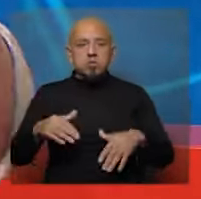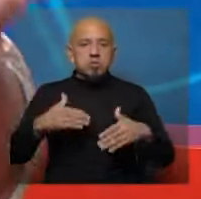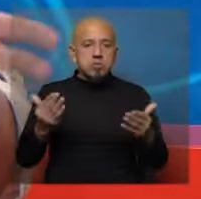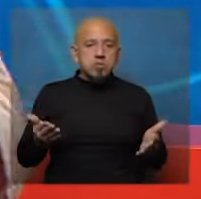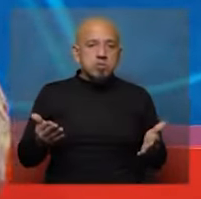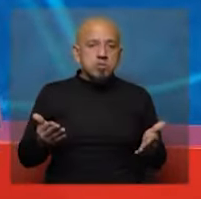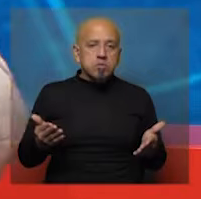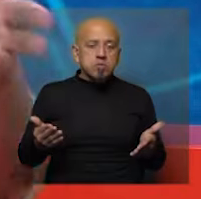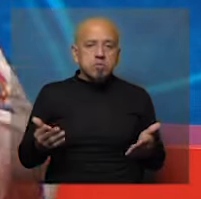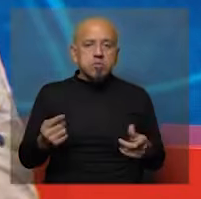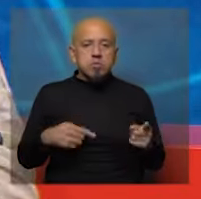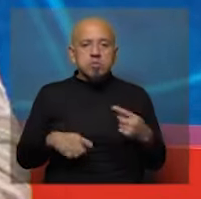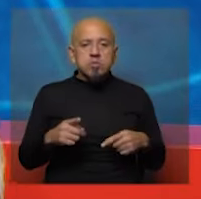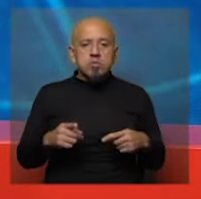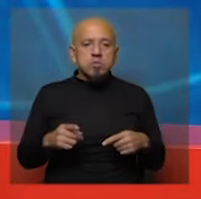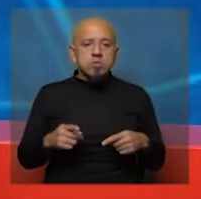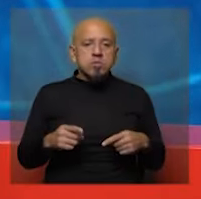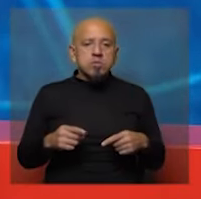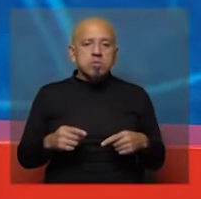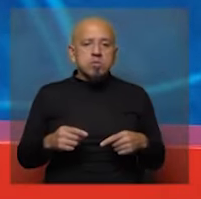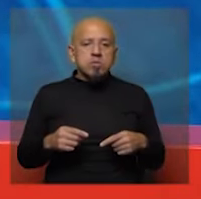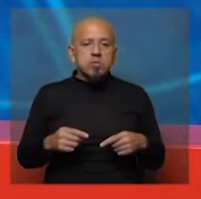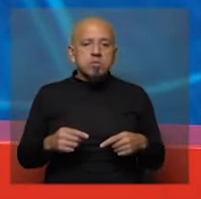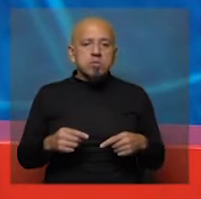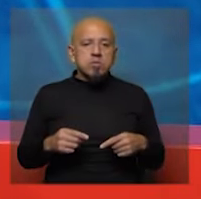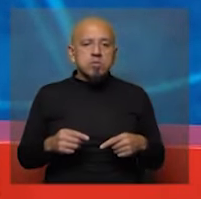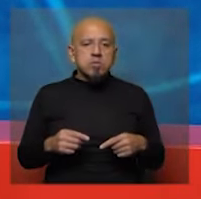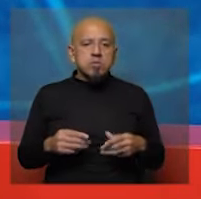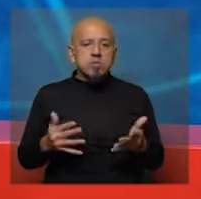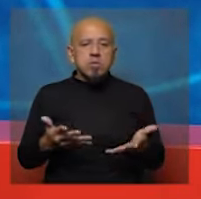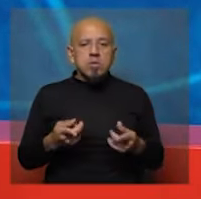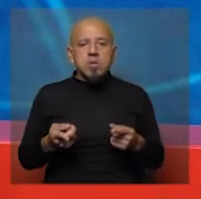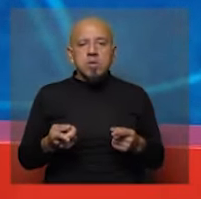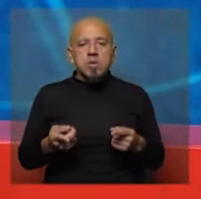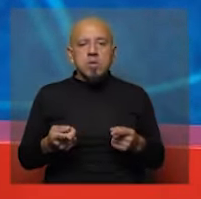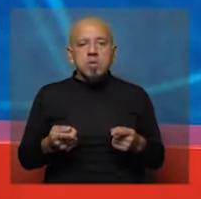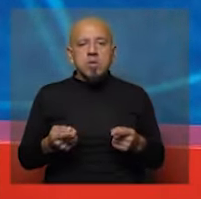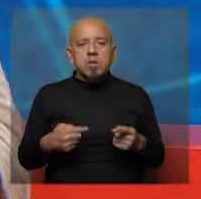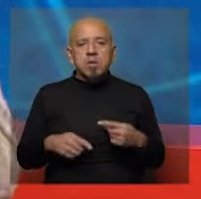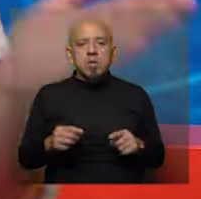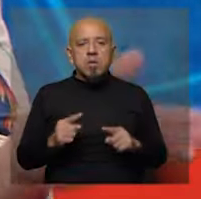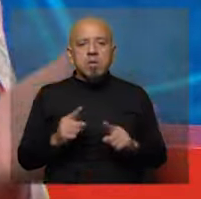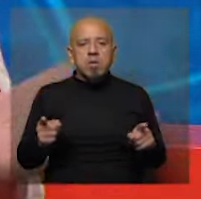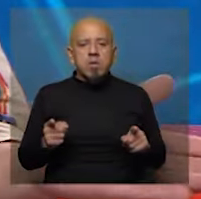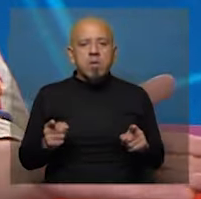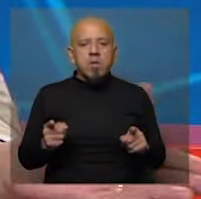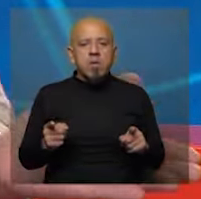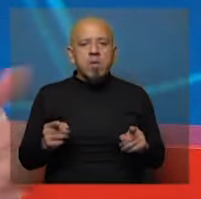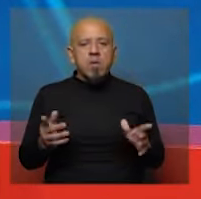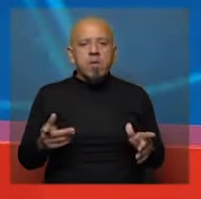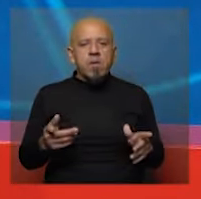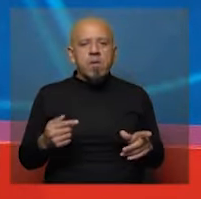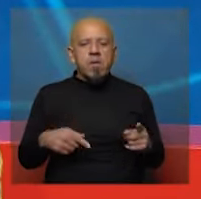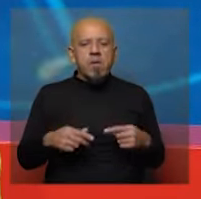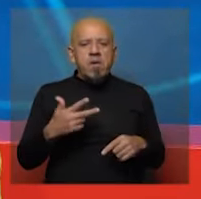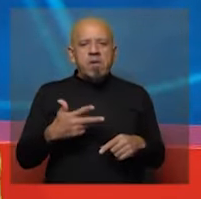No necesariamente bueno Ah estaba el estudio este rojido que probaba que no eran todos ajustes de cuenta los homicidios